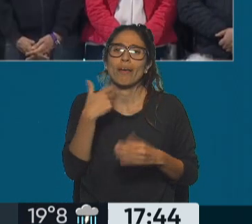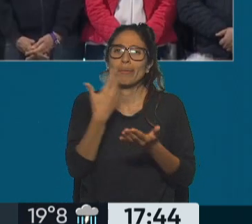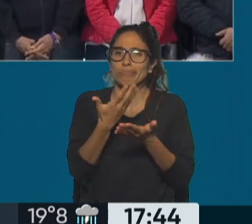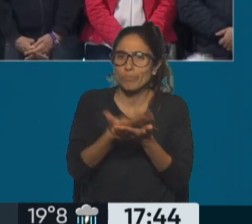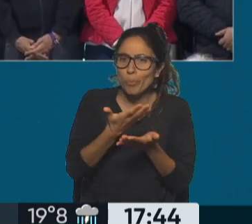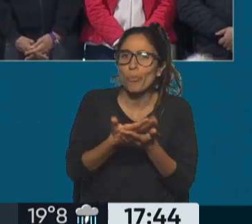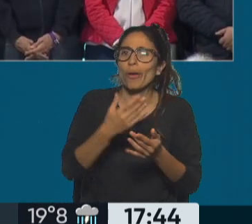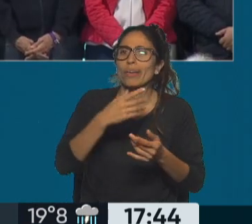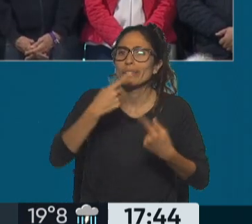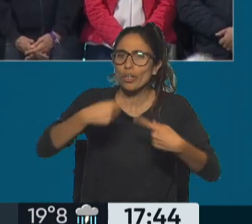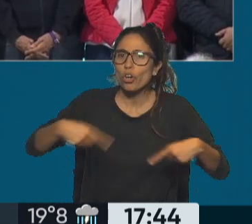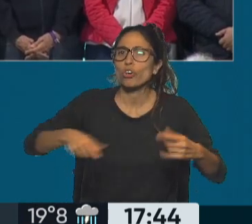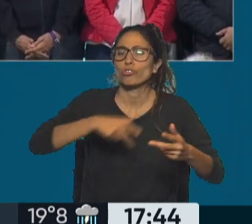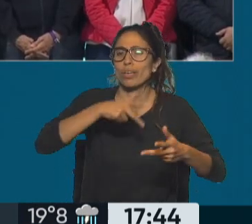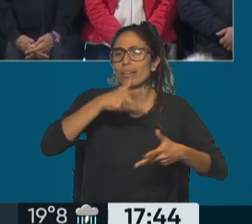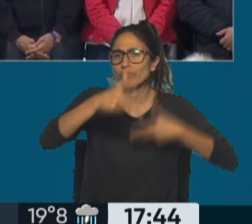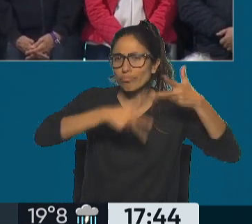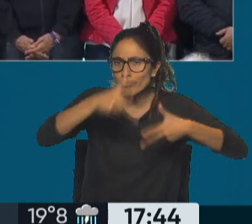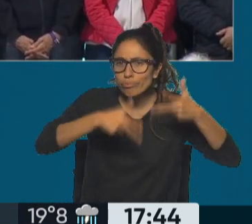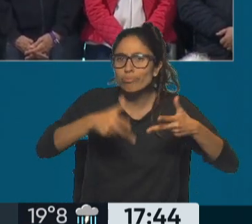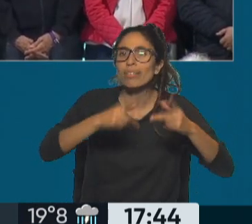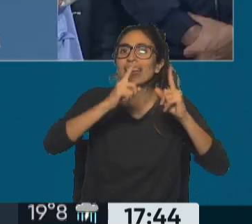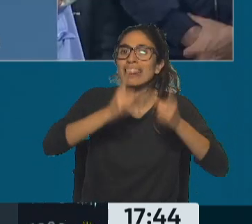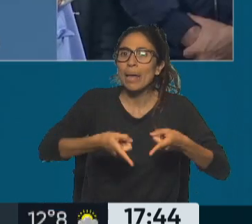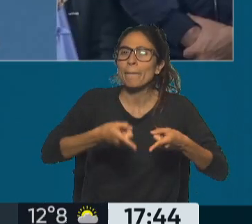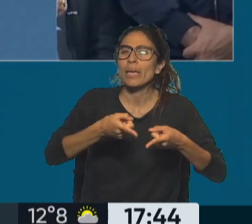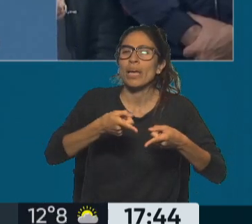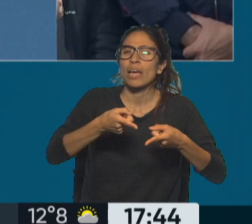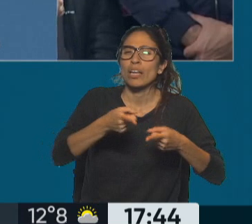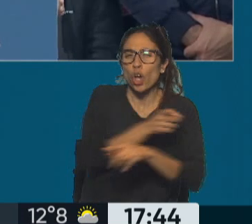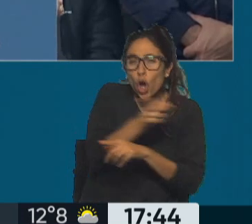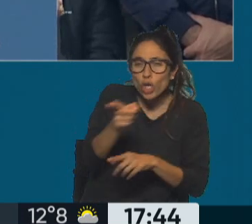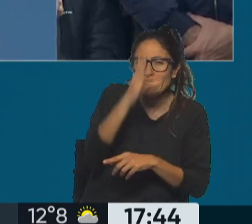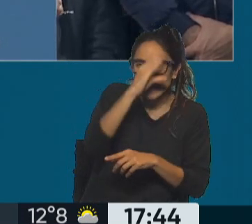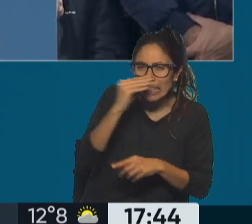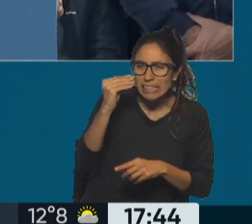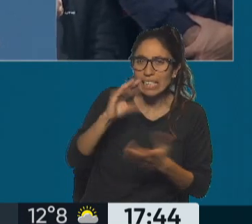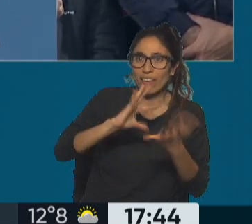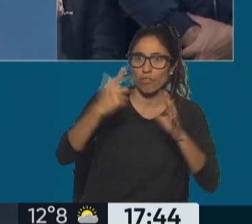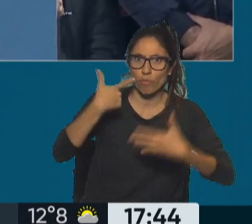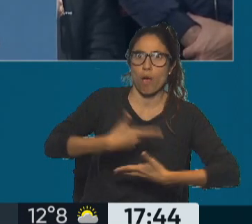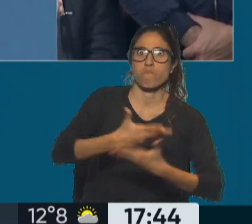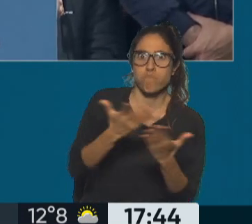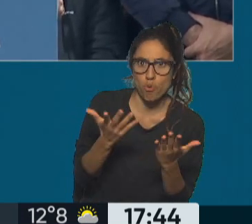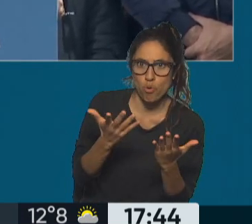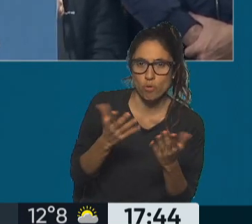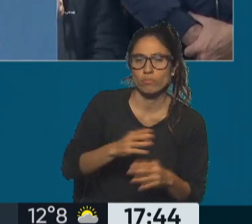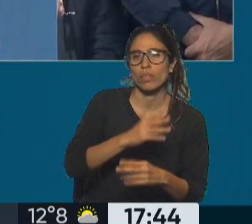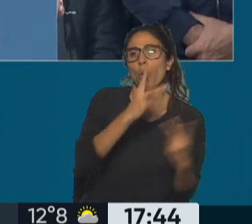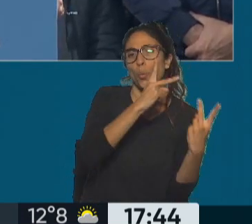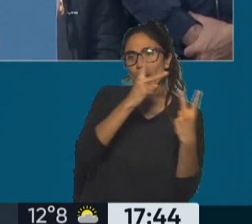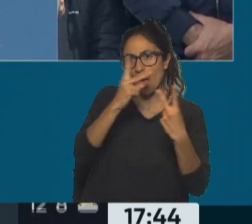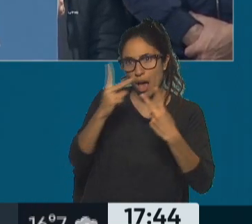pública en términos mediáticos sistemáticamente, llevaste las excavadoras, después, ¿no? ¿Cómo volvés? ¿Cómo volvés? O